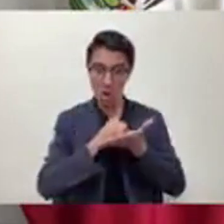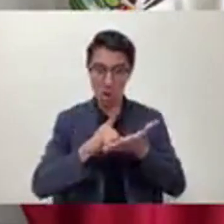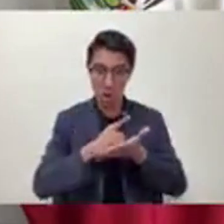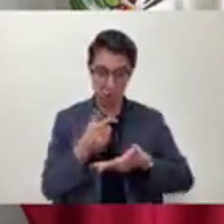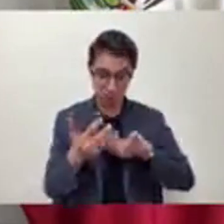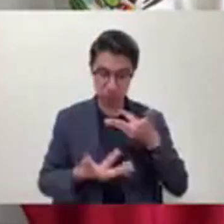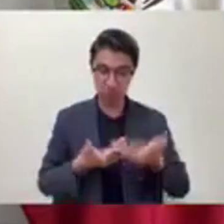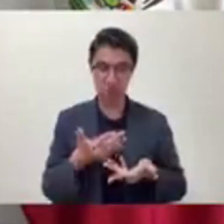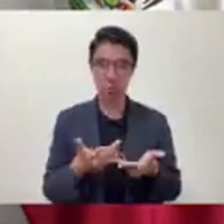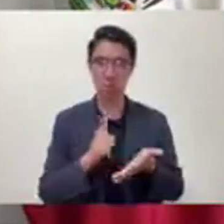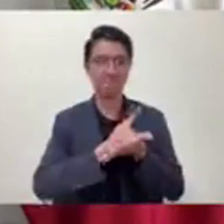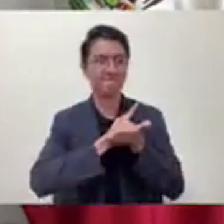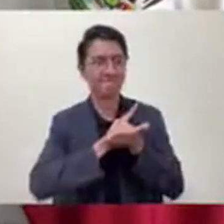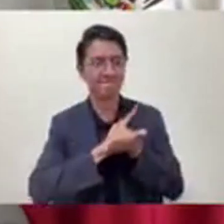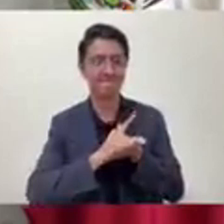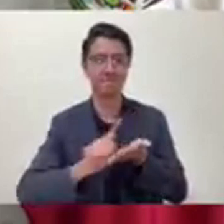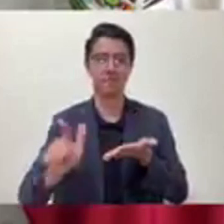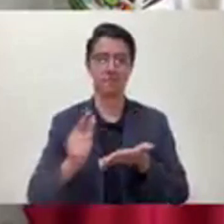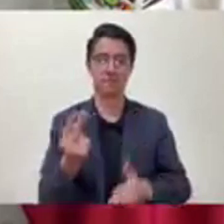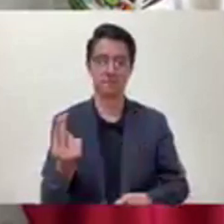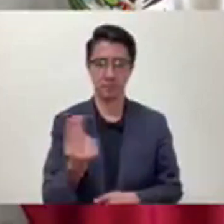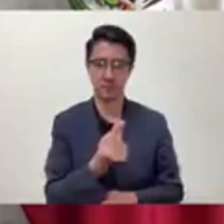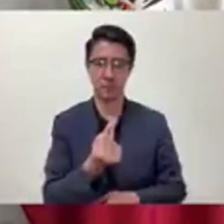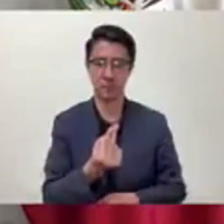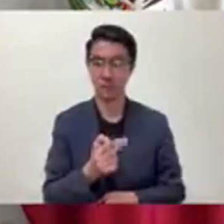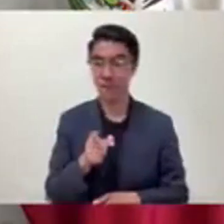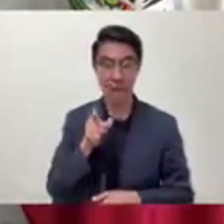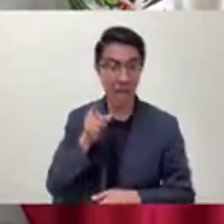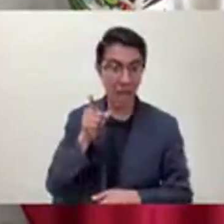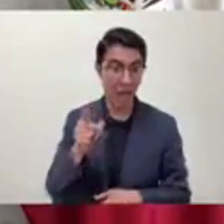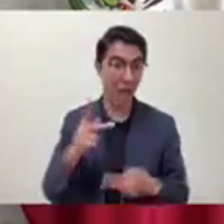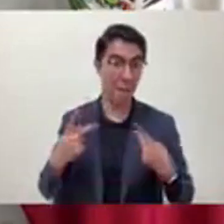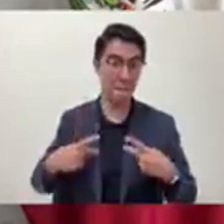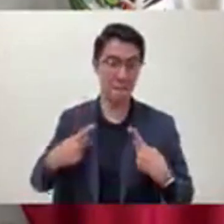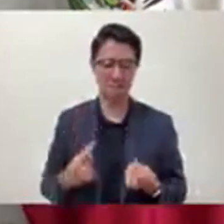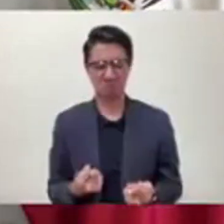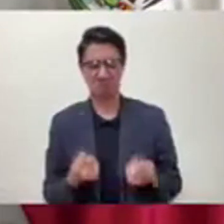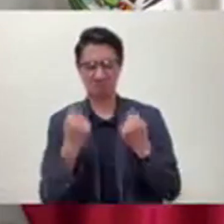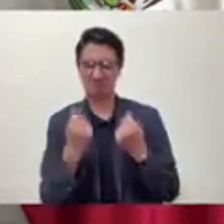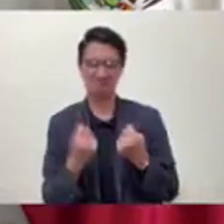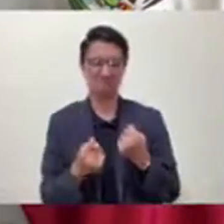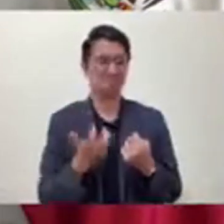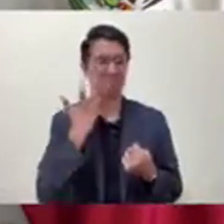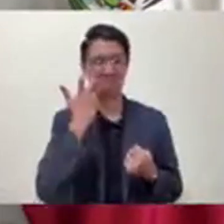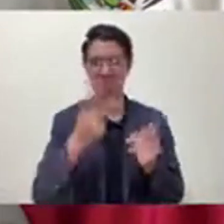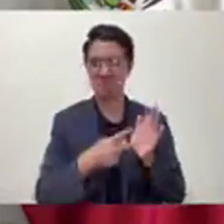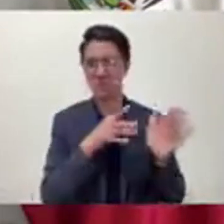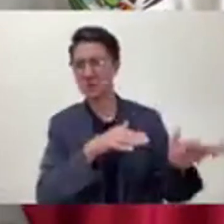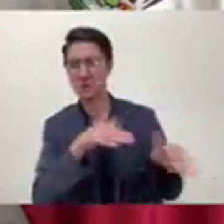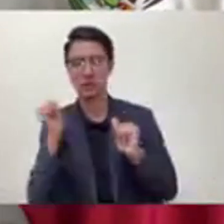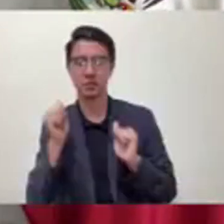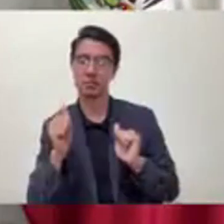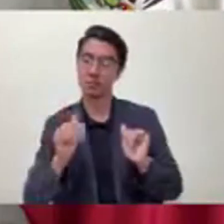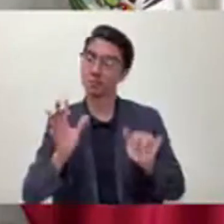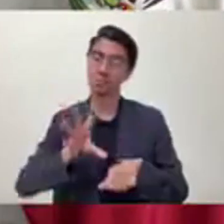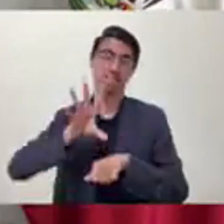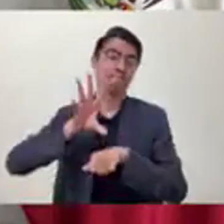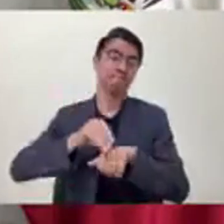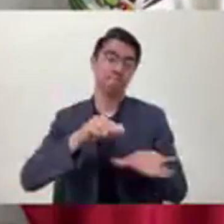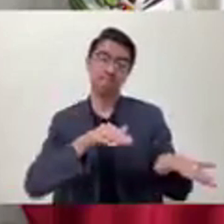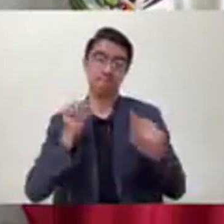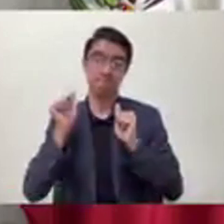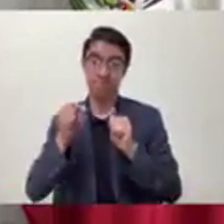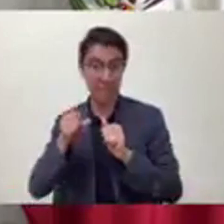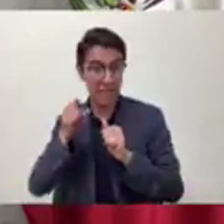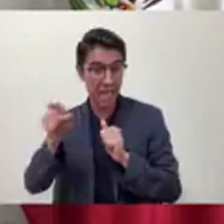un programa de prevención del delito también a nivel nacional que Tijuana lo están señalando como parte esencial de todo el país para un